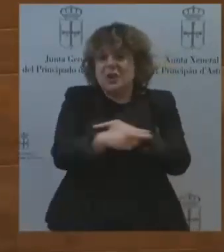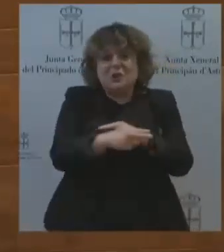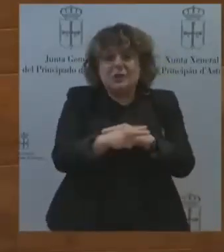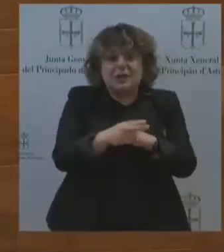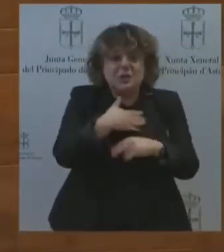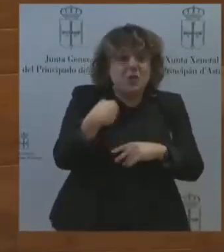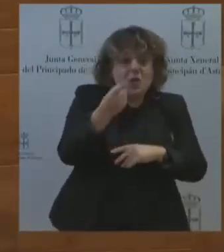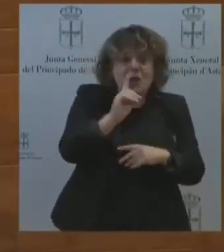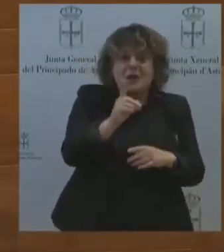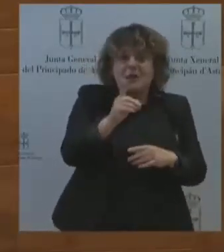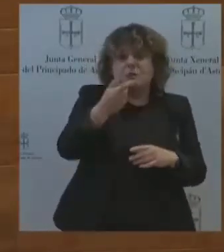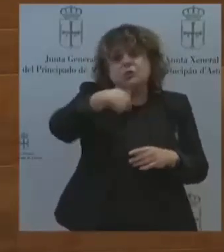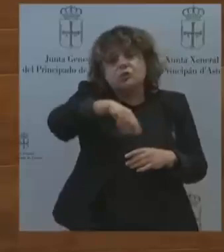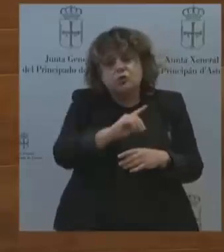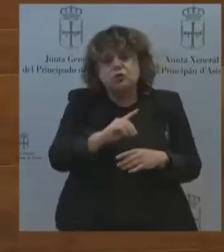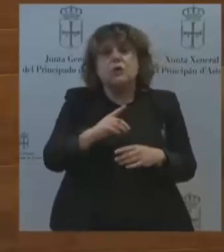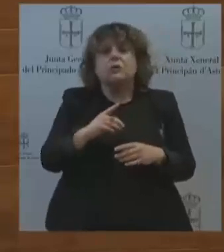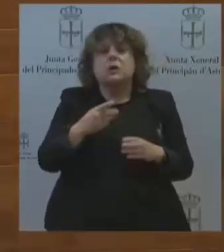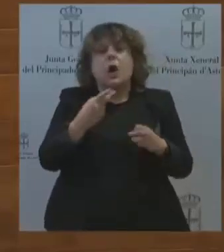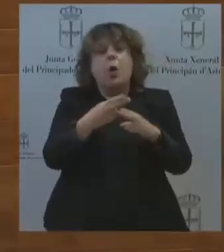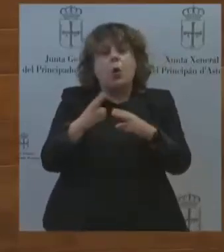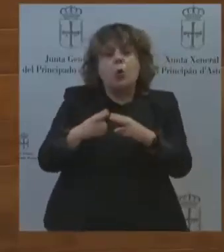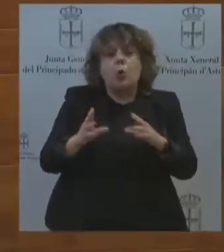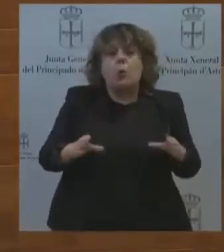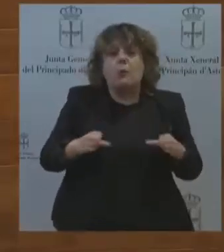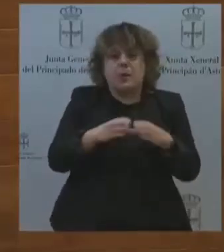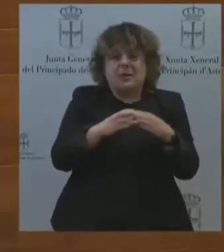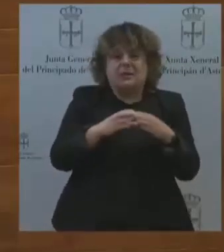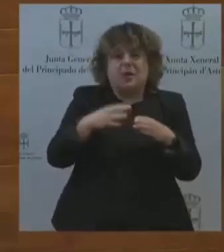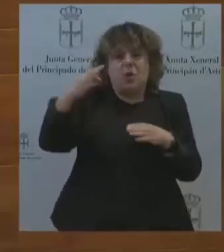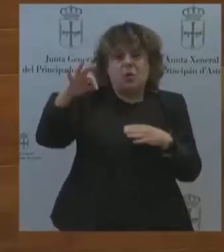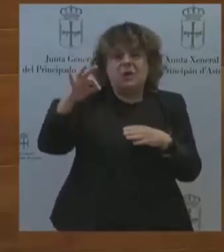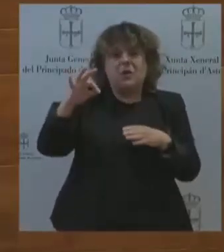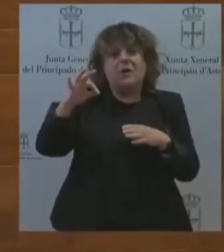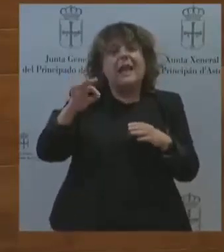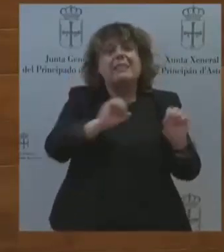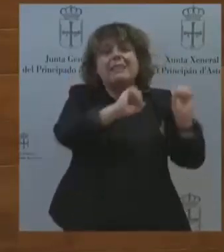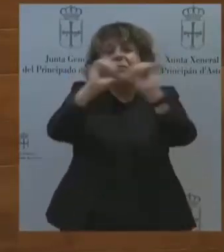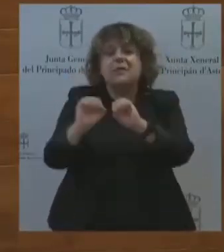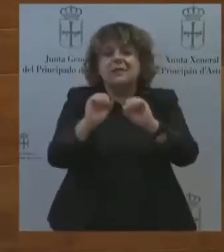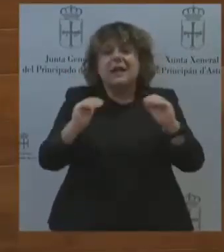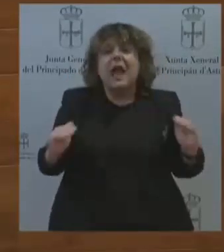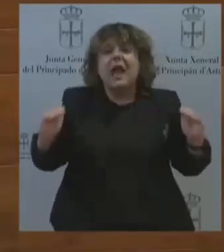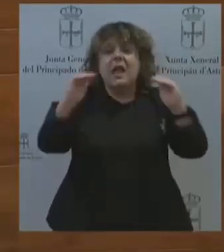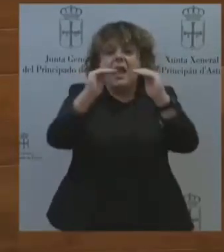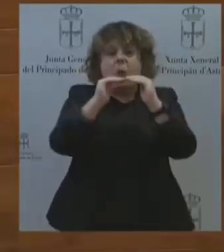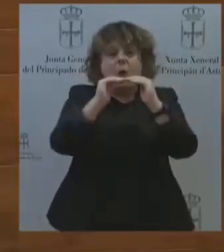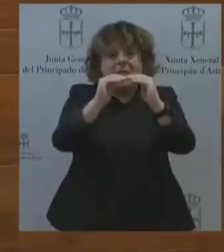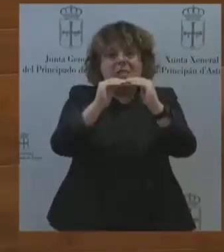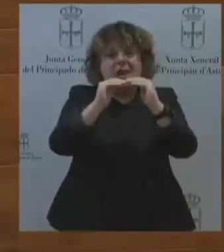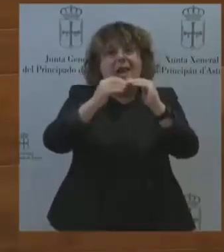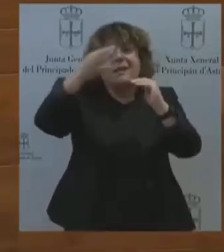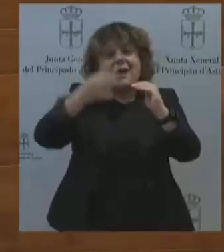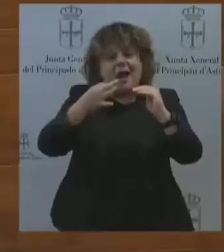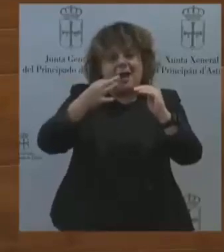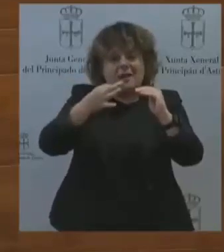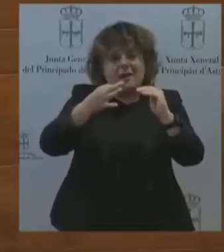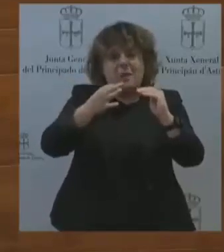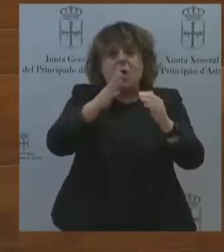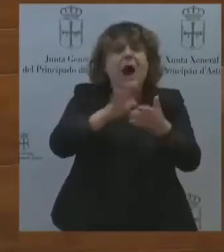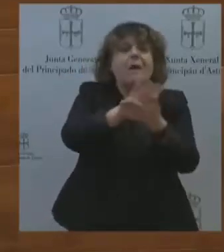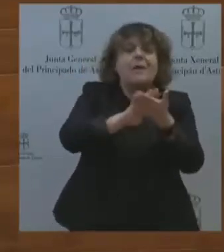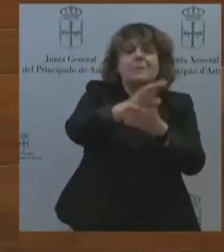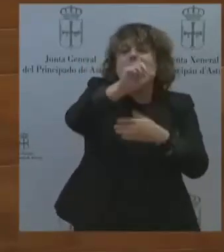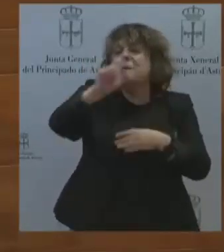igualdad real. ¿Sabe por qué? Porque hablamos de personas. No hablamos de hombres, de mujeres o de orientaciones sexuales. Hablamos de